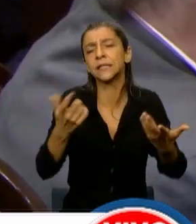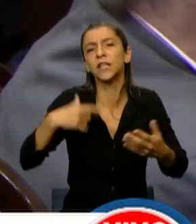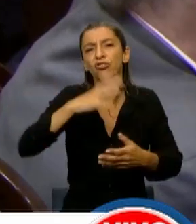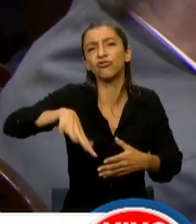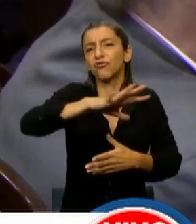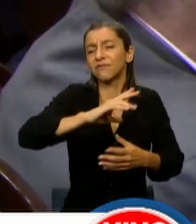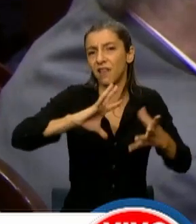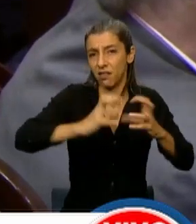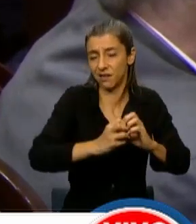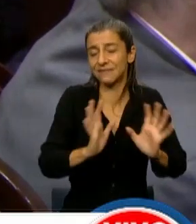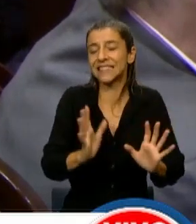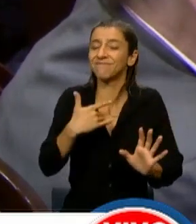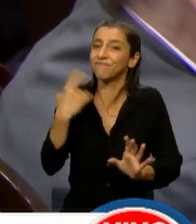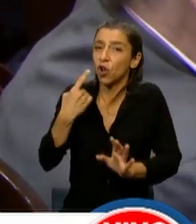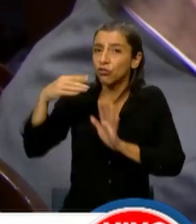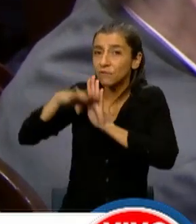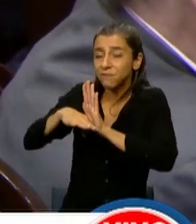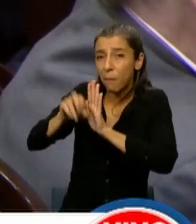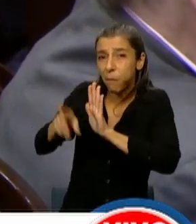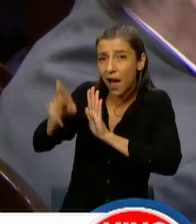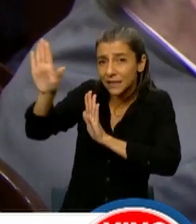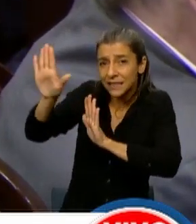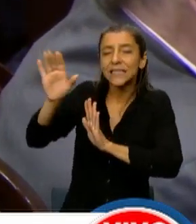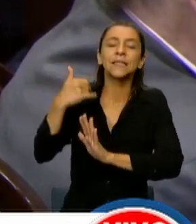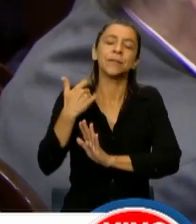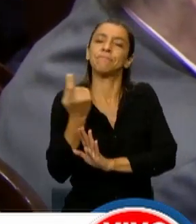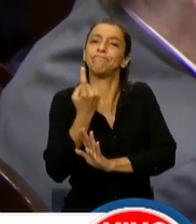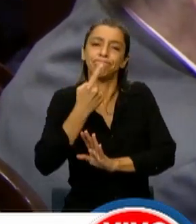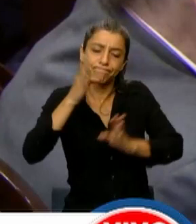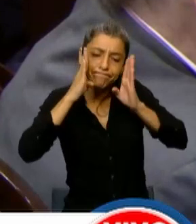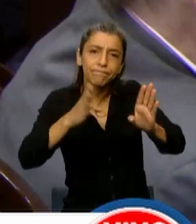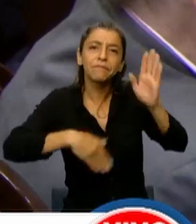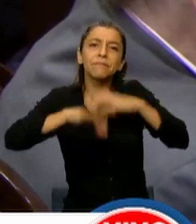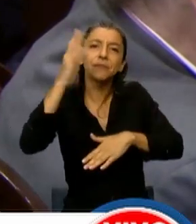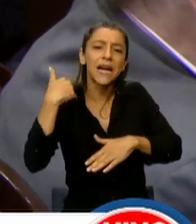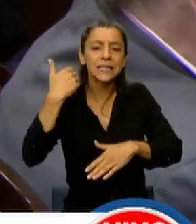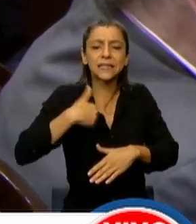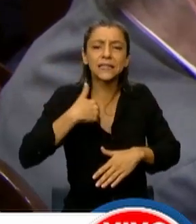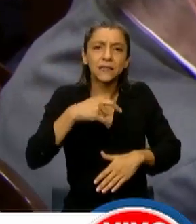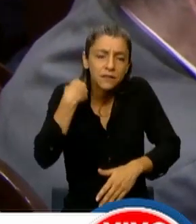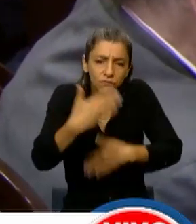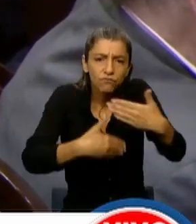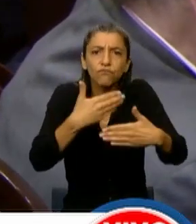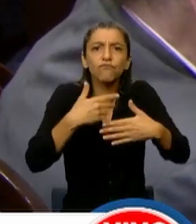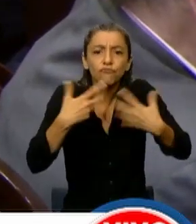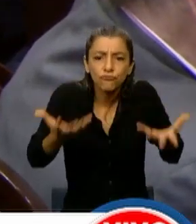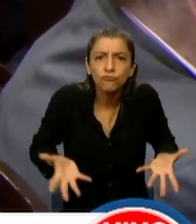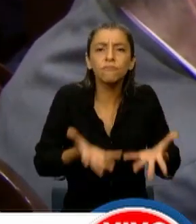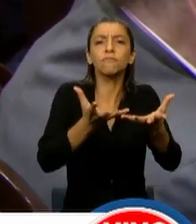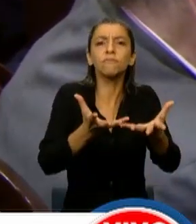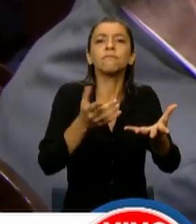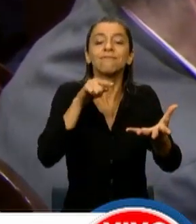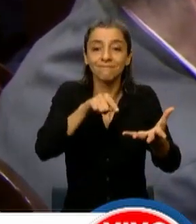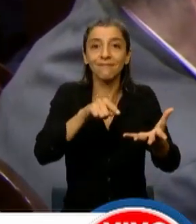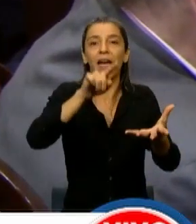población. Así que nosotros creemos que hay que avanzar hacia el crecimiento de la Argentina. Y ese crecimiento es el que